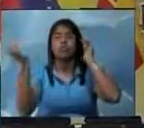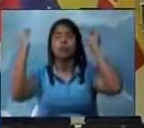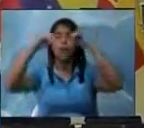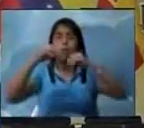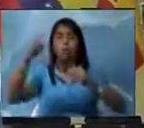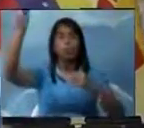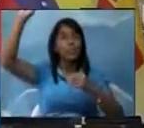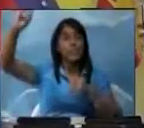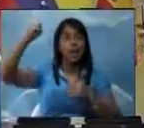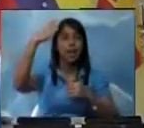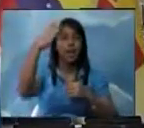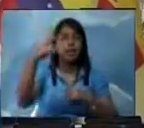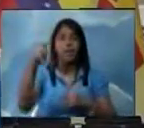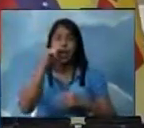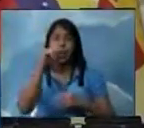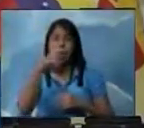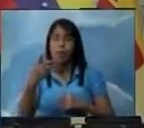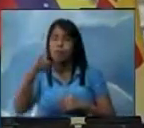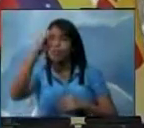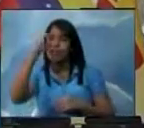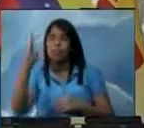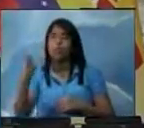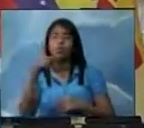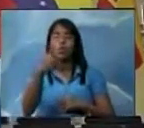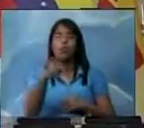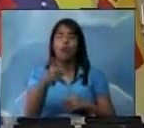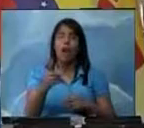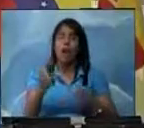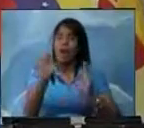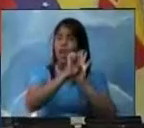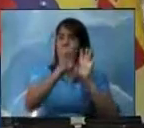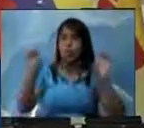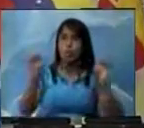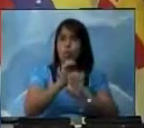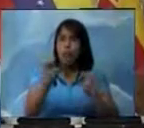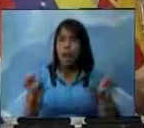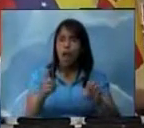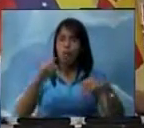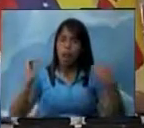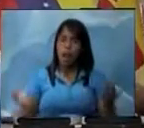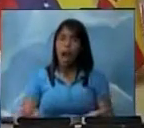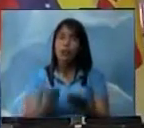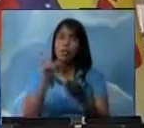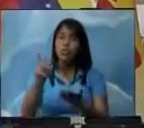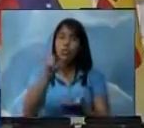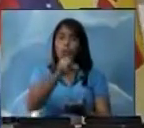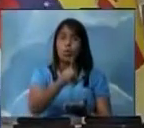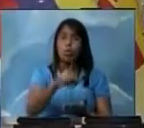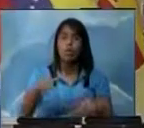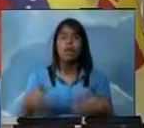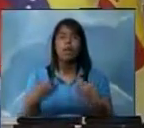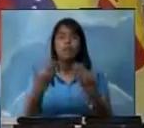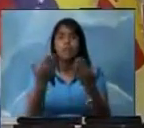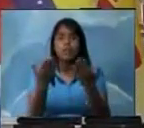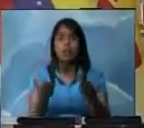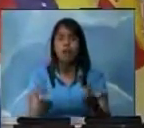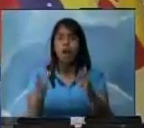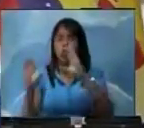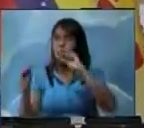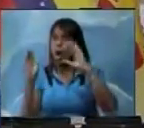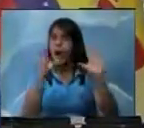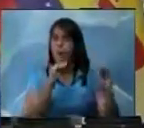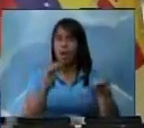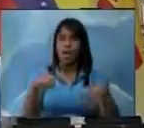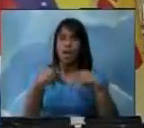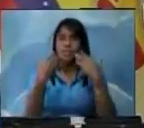en gracia, el hombre a quien Dios ha educado, ha instruido, le ha enseñado a hablar,